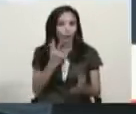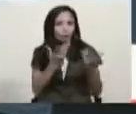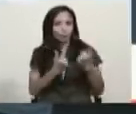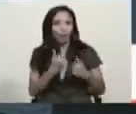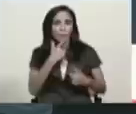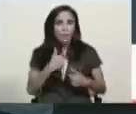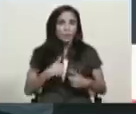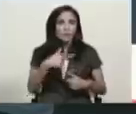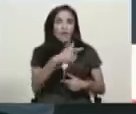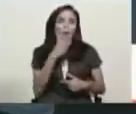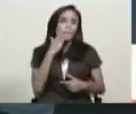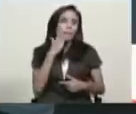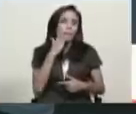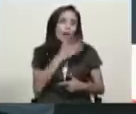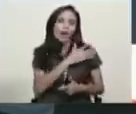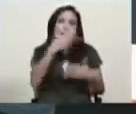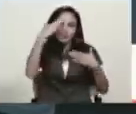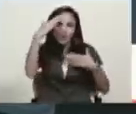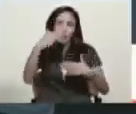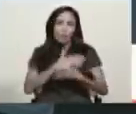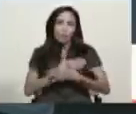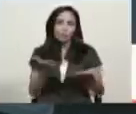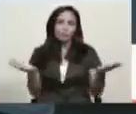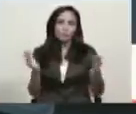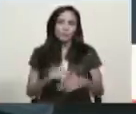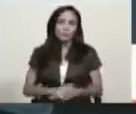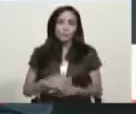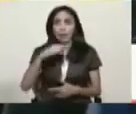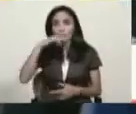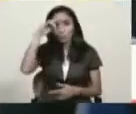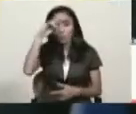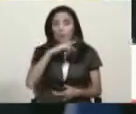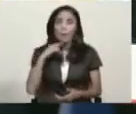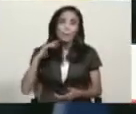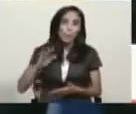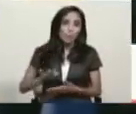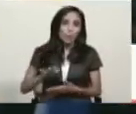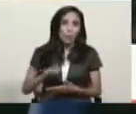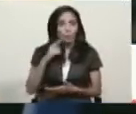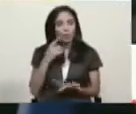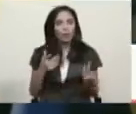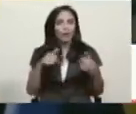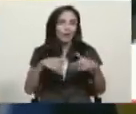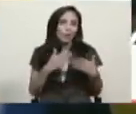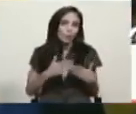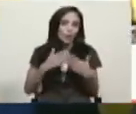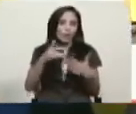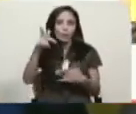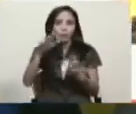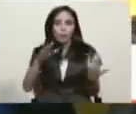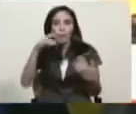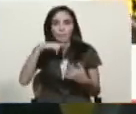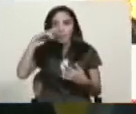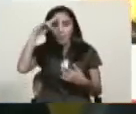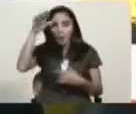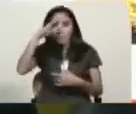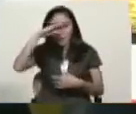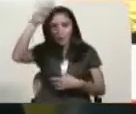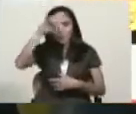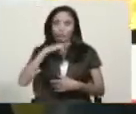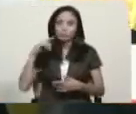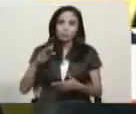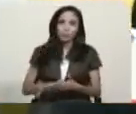su madre me enviaba saludos, que lamentablemente su padre había fallecido durante su carrera aquí, superando esos